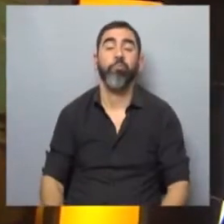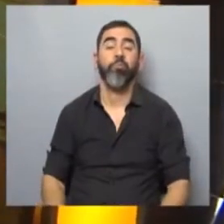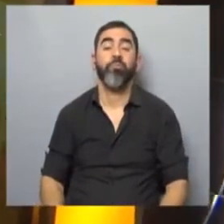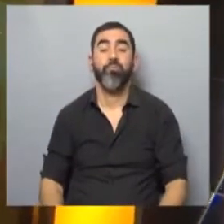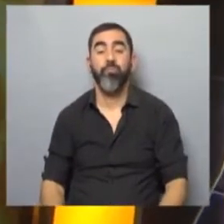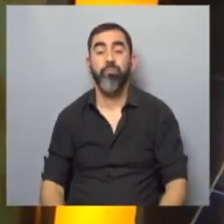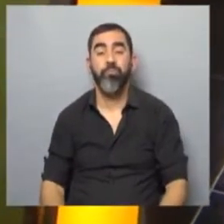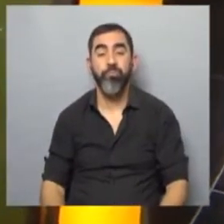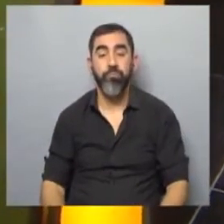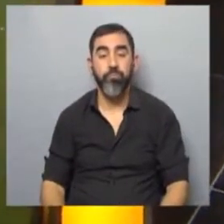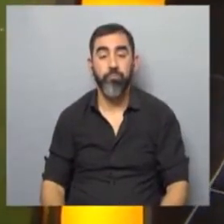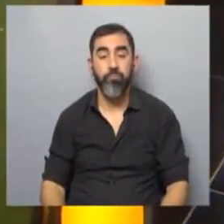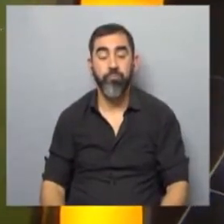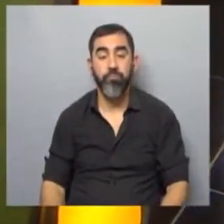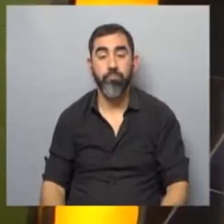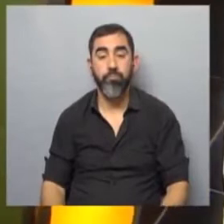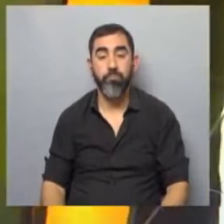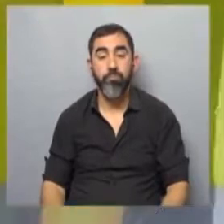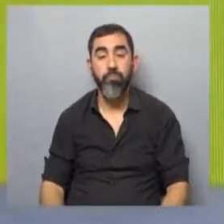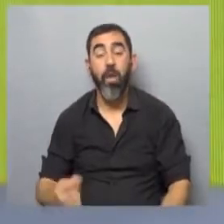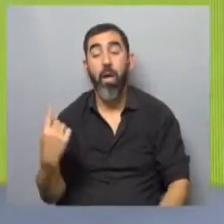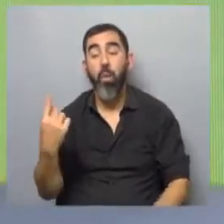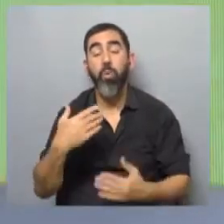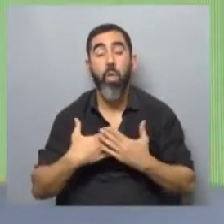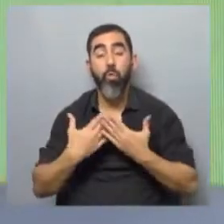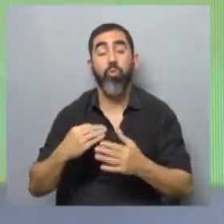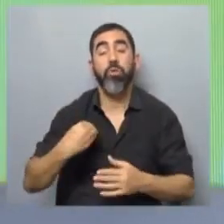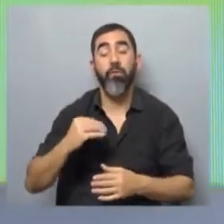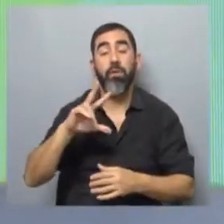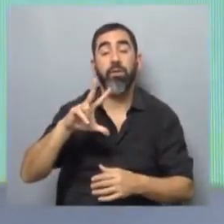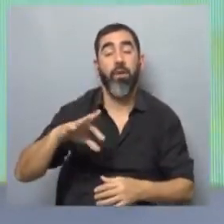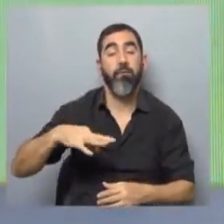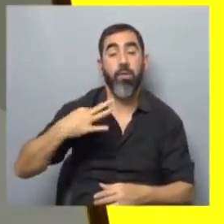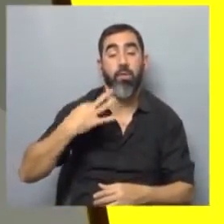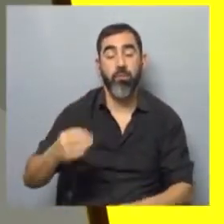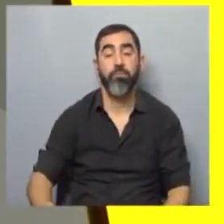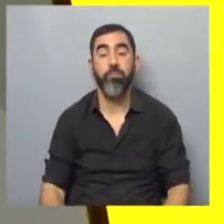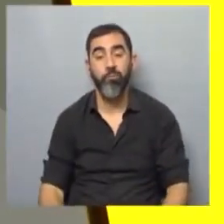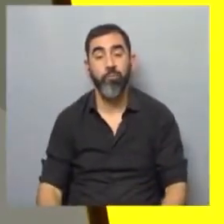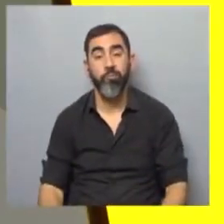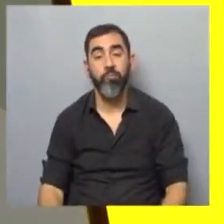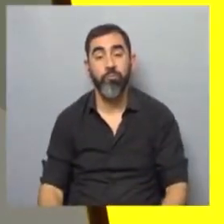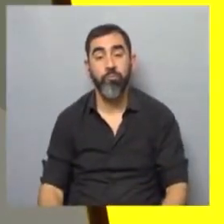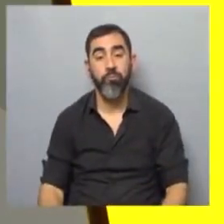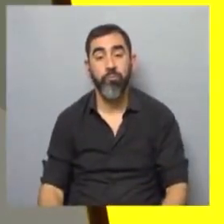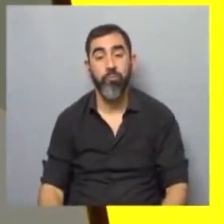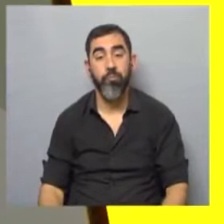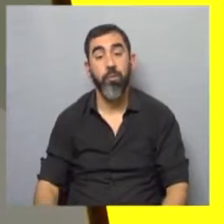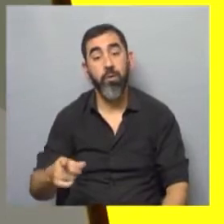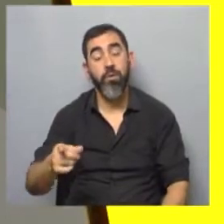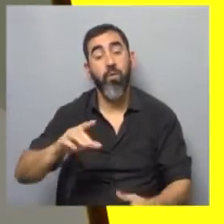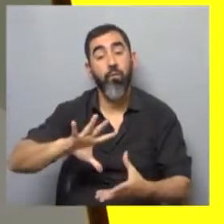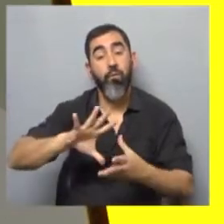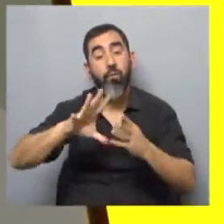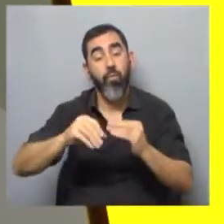099-170-264. Entonces recordamos a todos que cada donación salva 3 vidas. Sí. Y déjame cerrar diciendo que esta es una vía